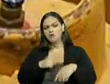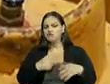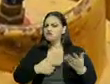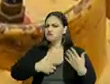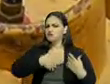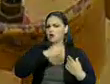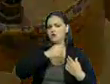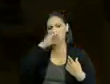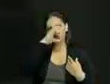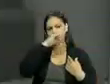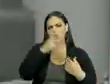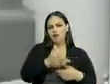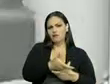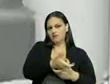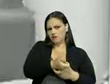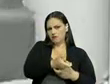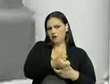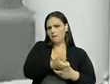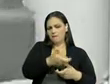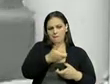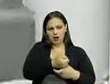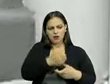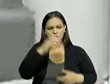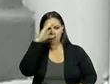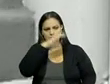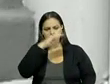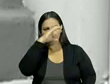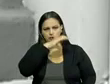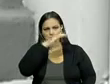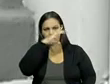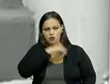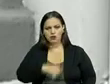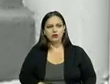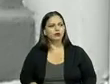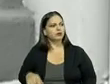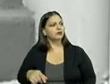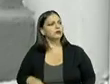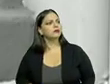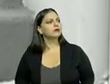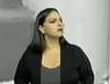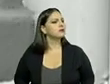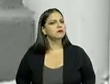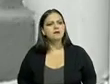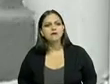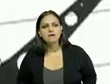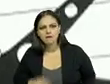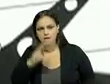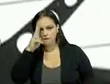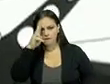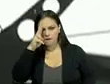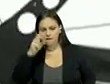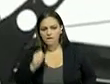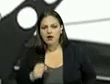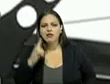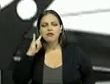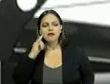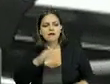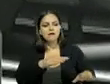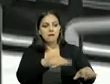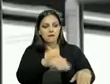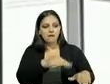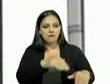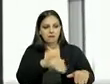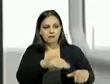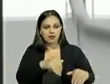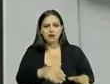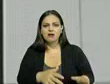damos la de gas, se la damos para que él las venda. Entonces él viene y paga. Nunca nos ha quedado mal, pero lamentablemente eso es lo que nos